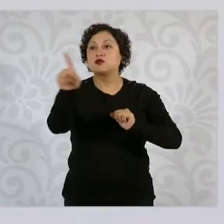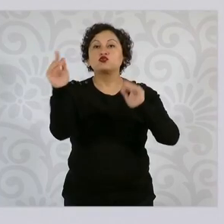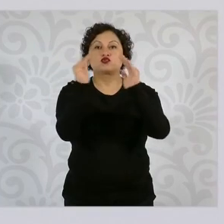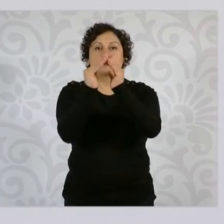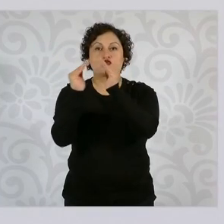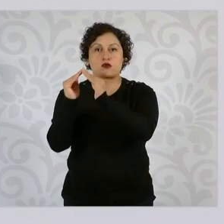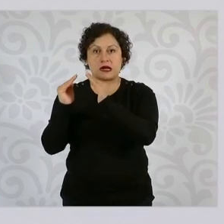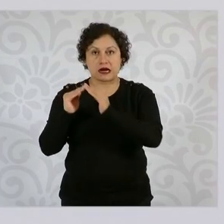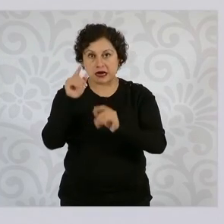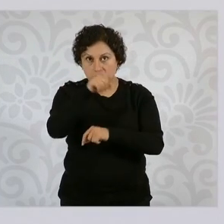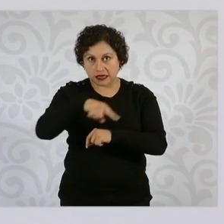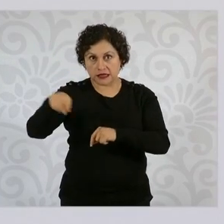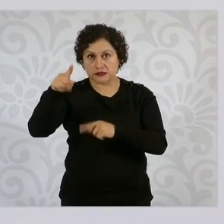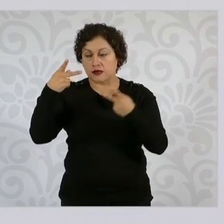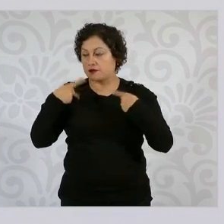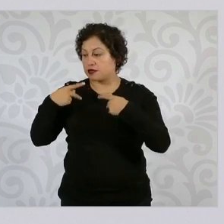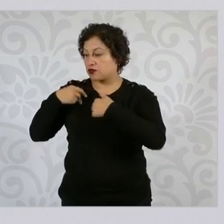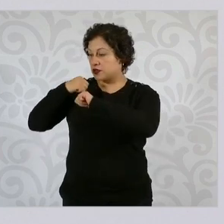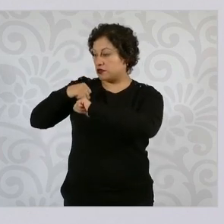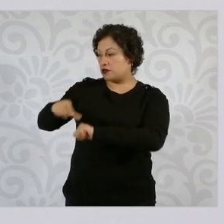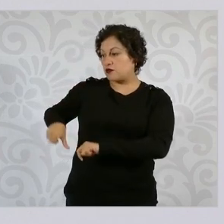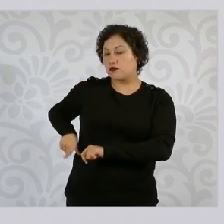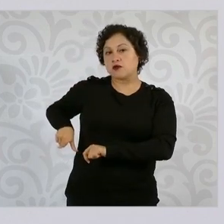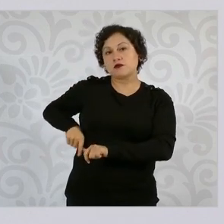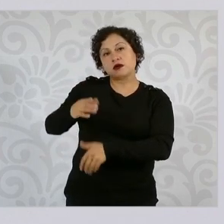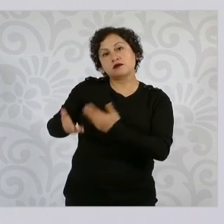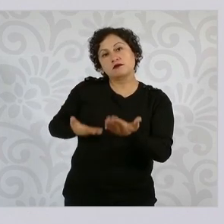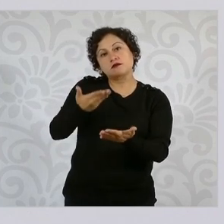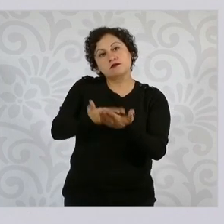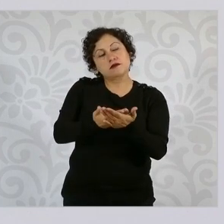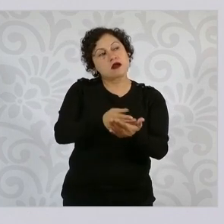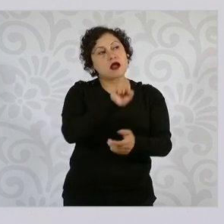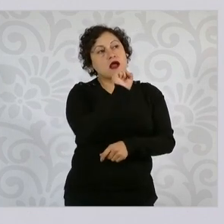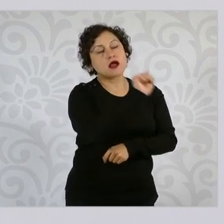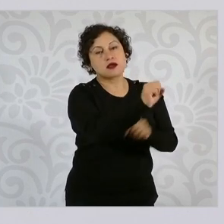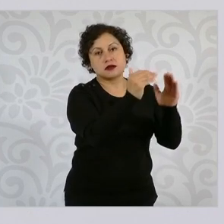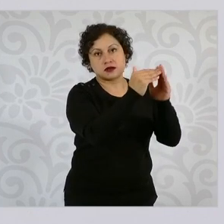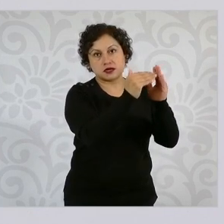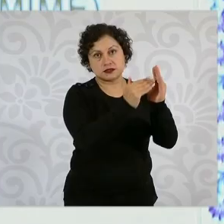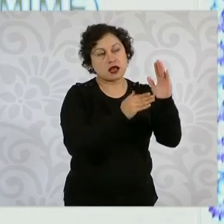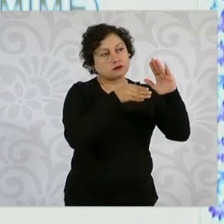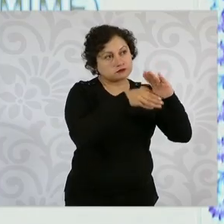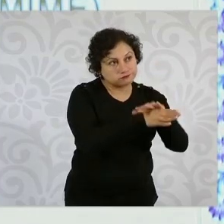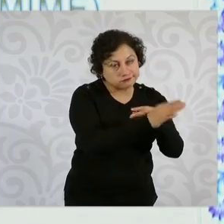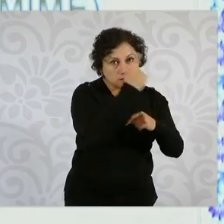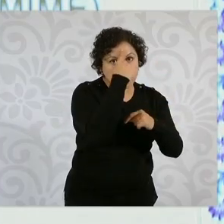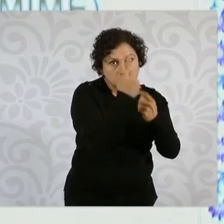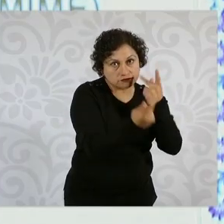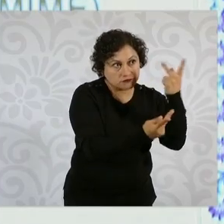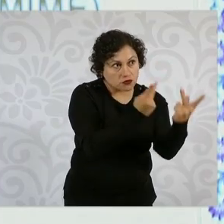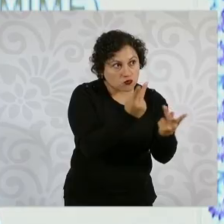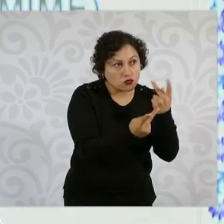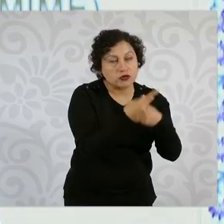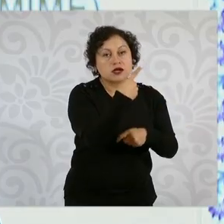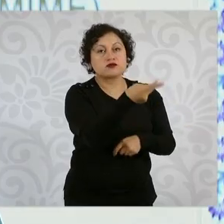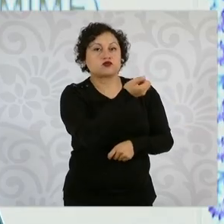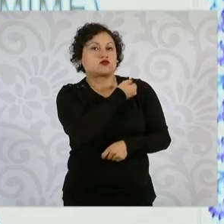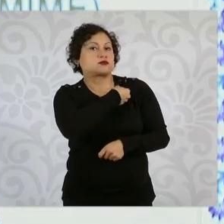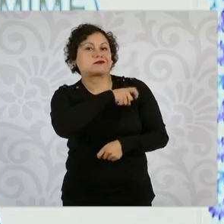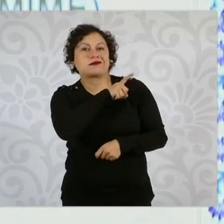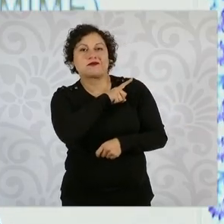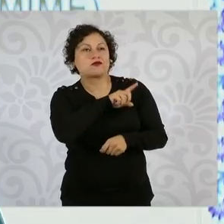van a pasar a su casa y van a hacer un cuestionario muy amplio de su situación de salud. Este